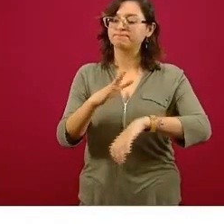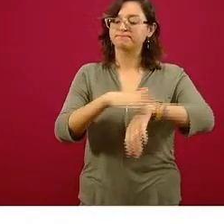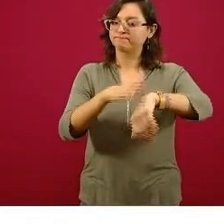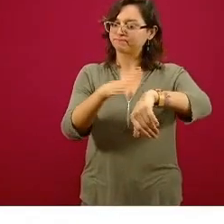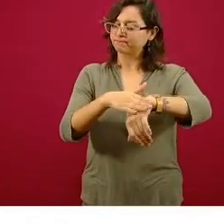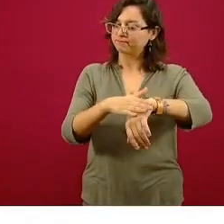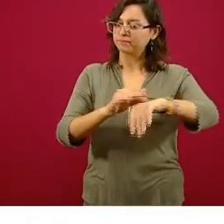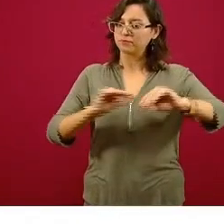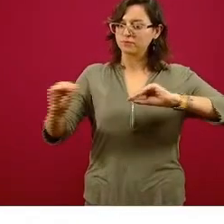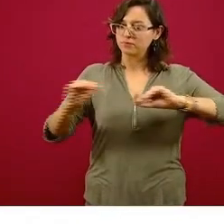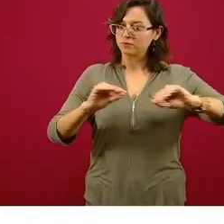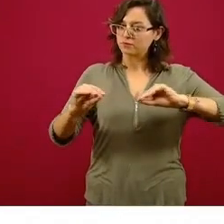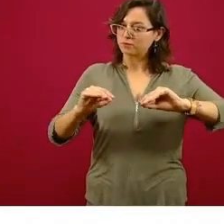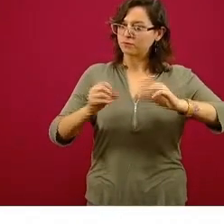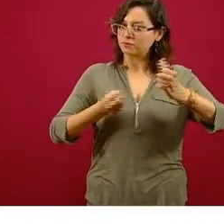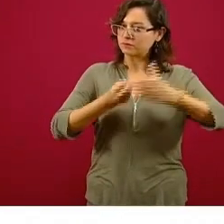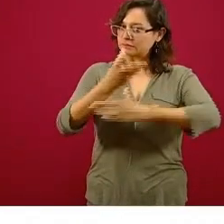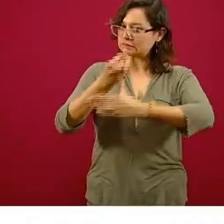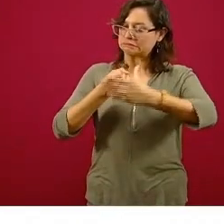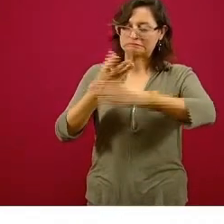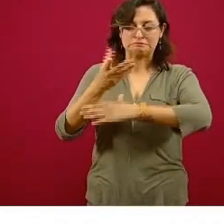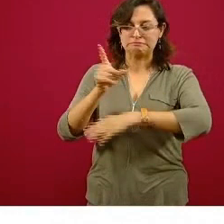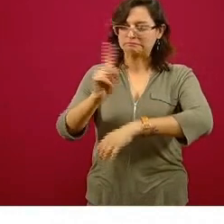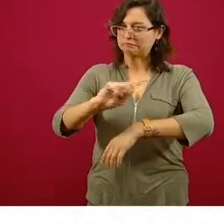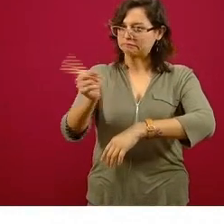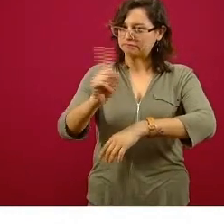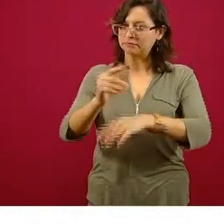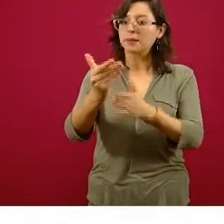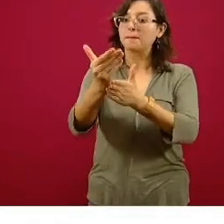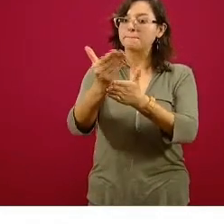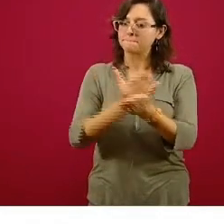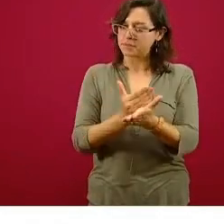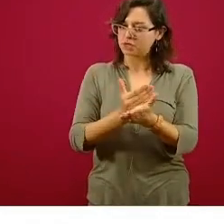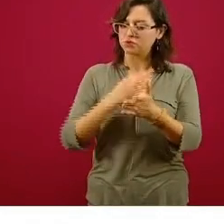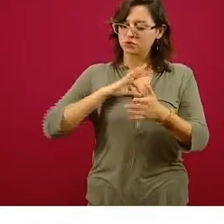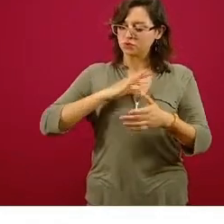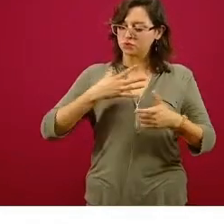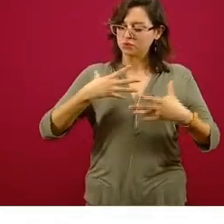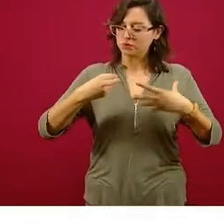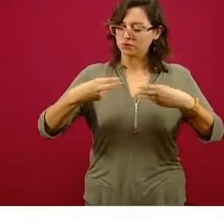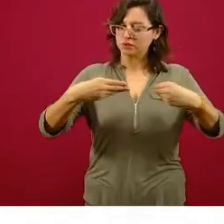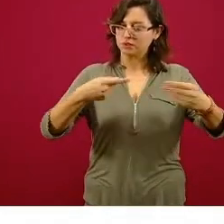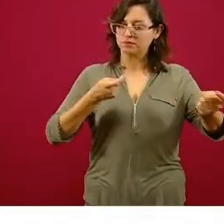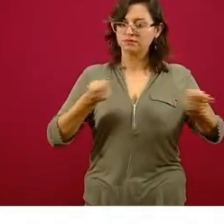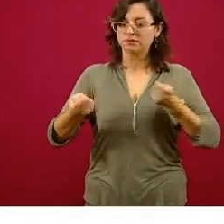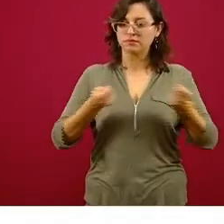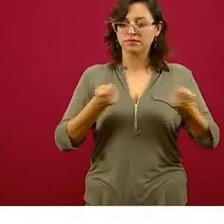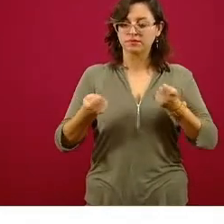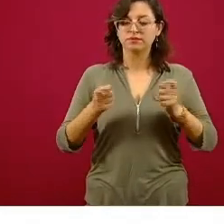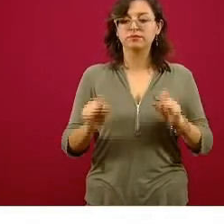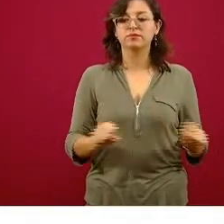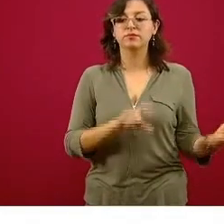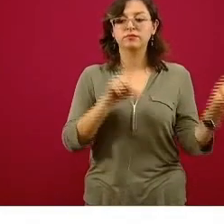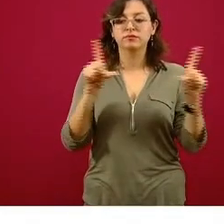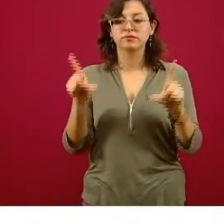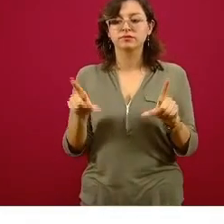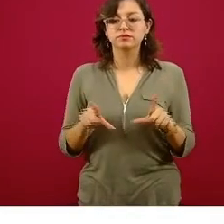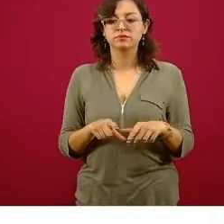la movilidad y, por lo tanto, tener un mejor control en su epidemia. La siguiente, por favor.